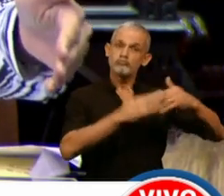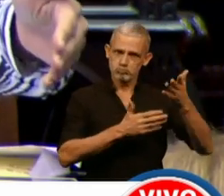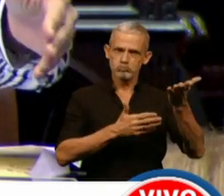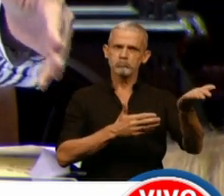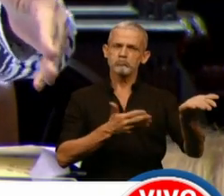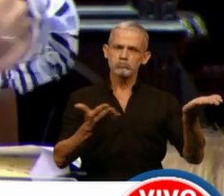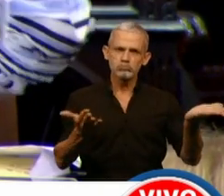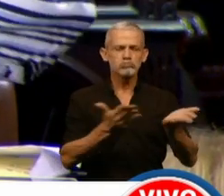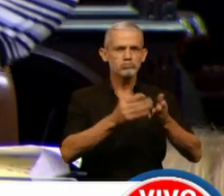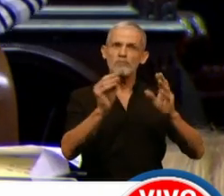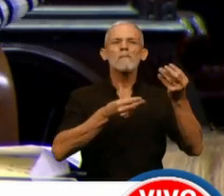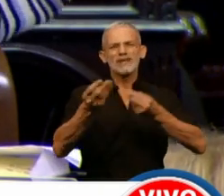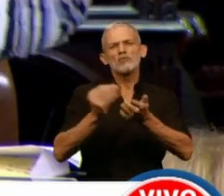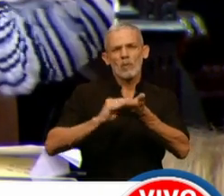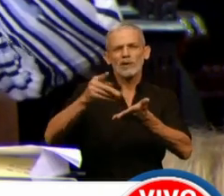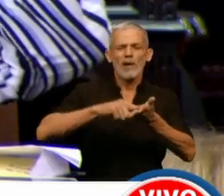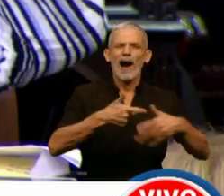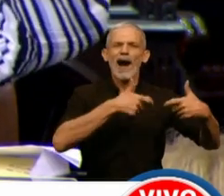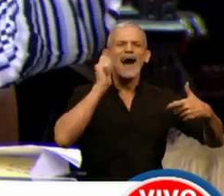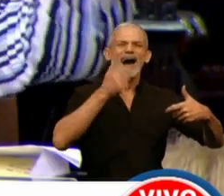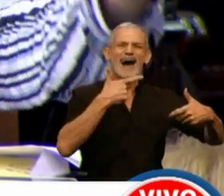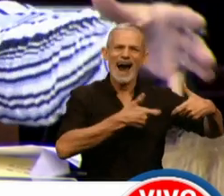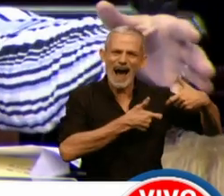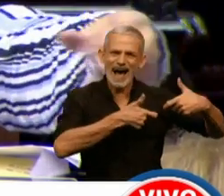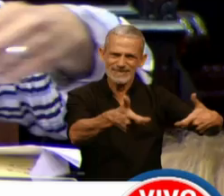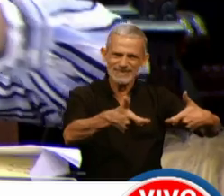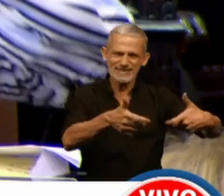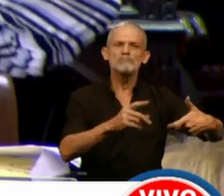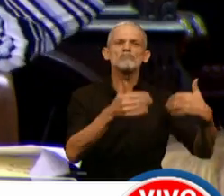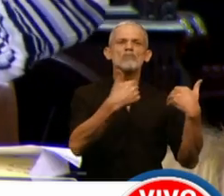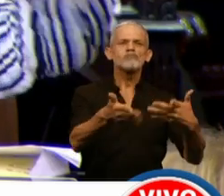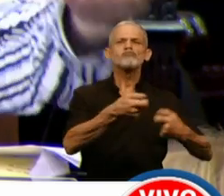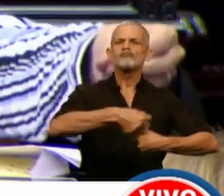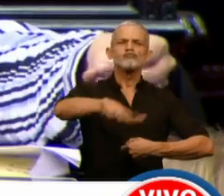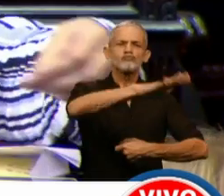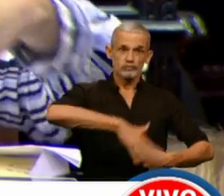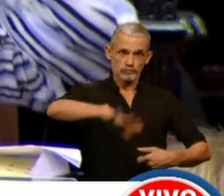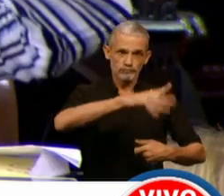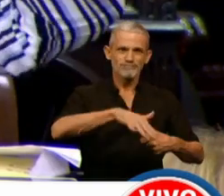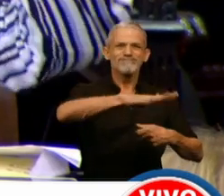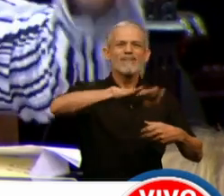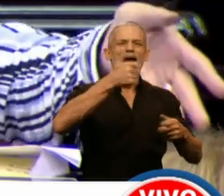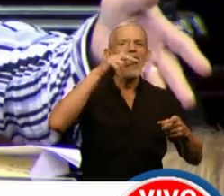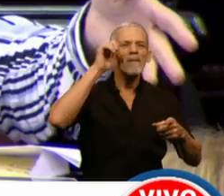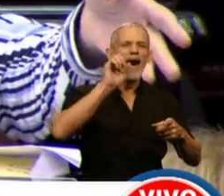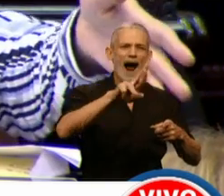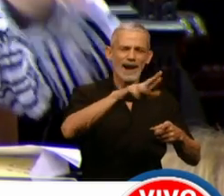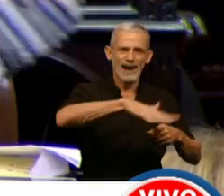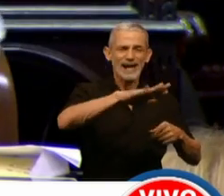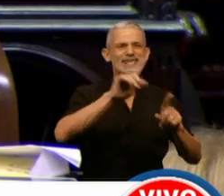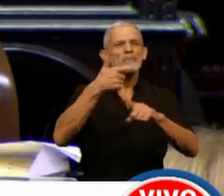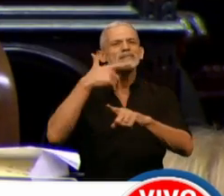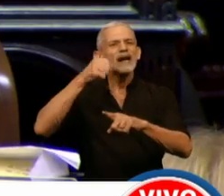que introducimos en el presupuesto de un gasoducto que va a favorecer a el departamento de aliar y de san